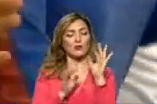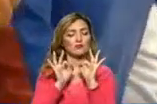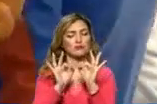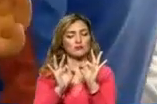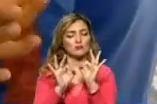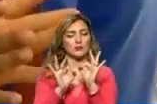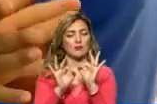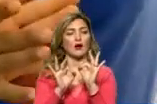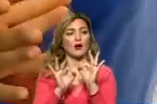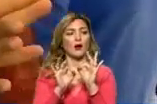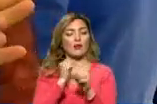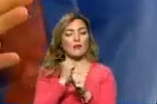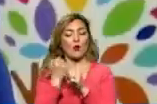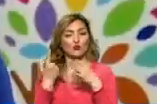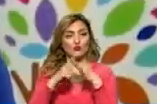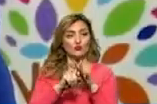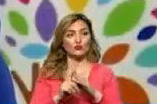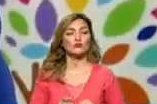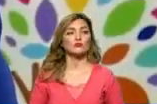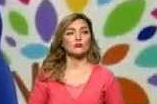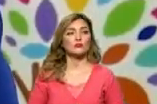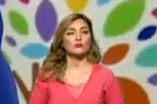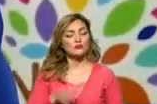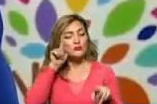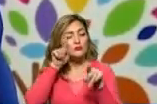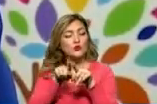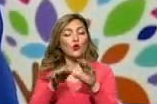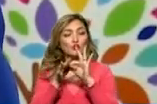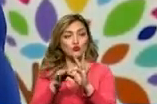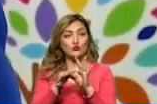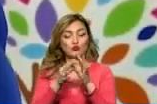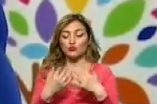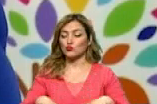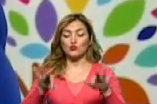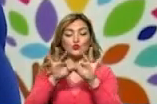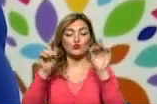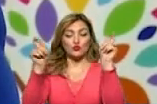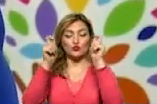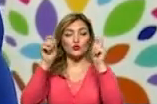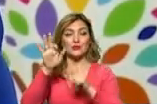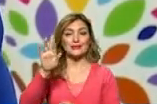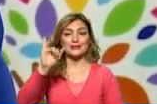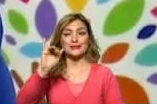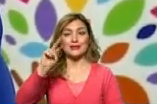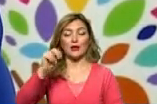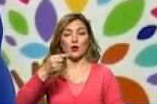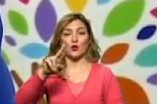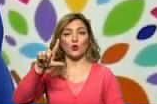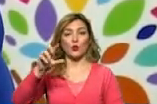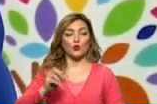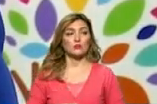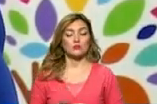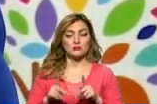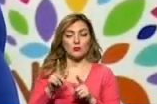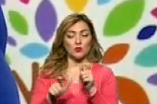para reinsertarse al campo laboral. Este acuerdo de cooperación es muy importante para la Fundación El Triángulo porque permite